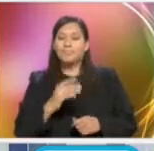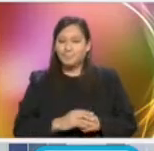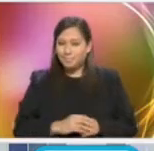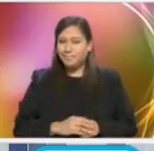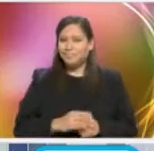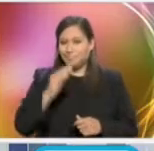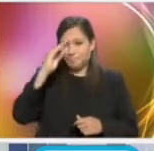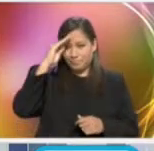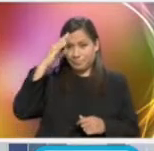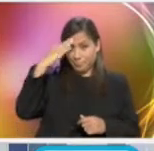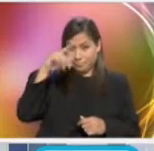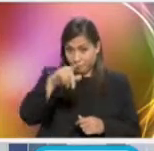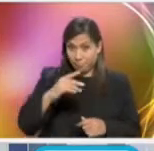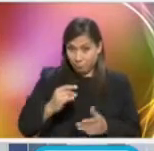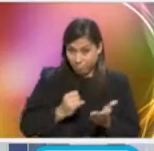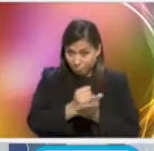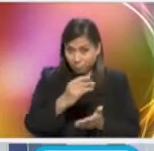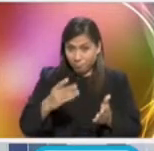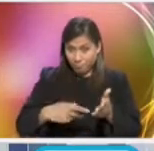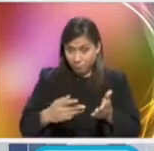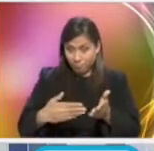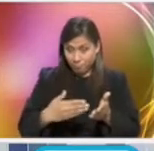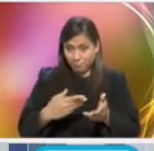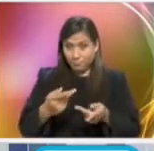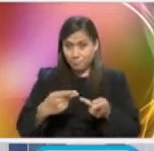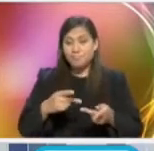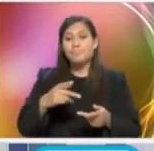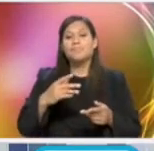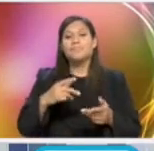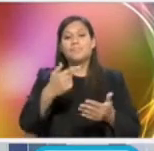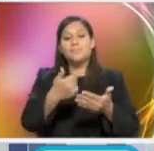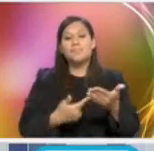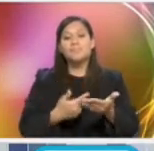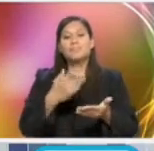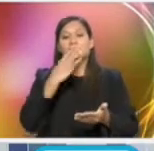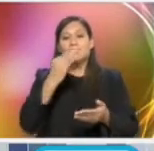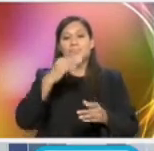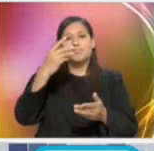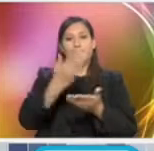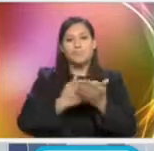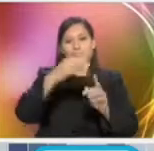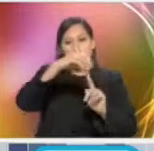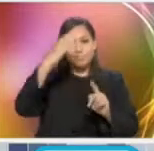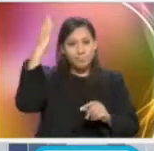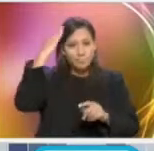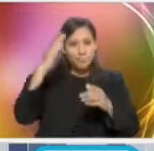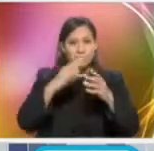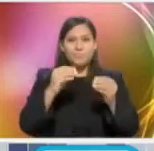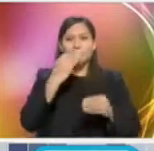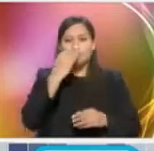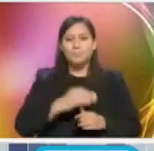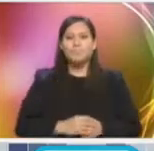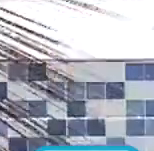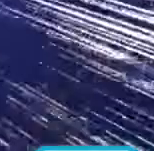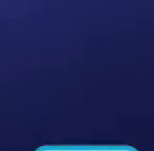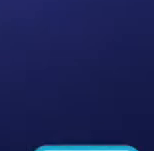está, señor, señora, ¿se anima a prepararla? Aquí están los ingredientes de esta deliciosa sopa de hongos y flor de calabaza. Muy